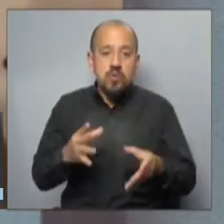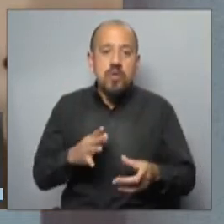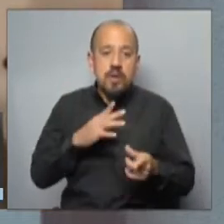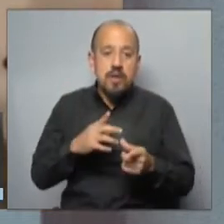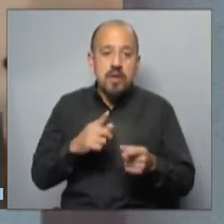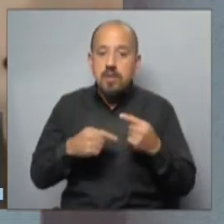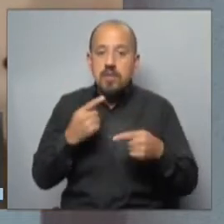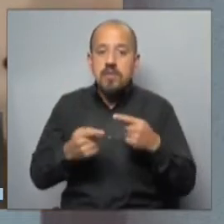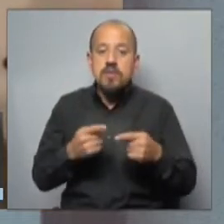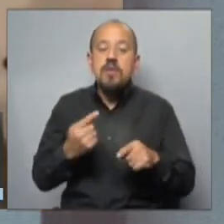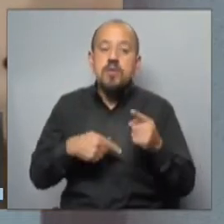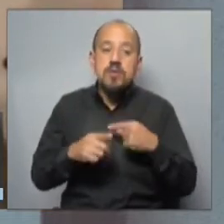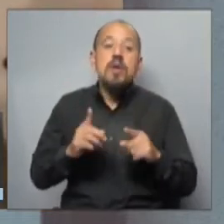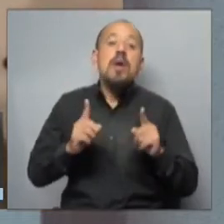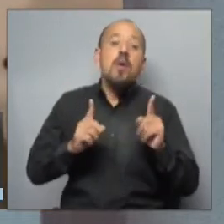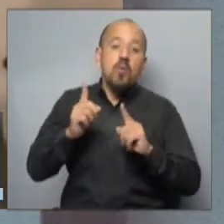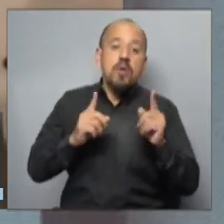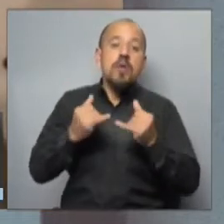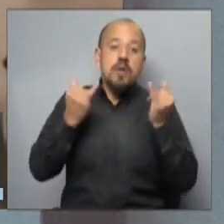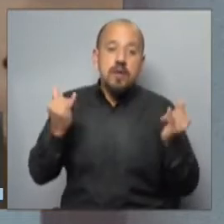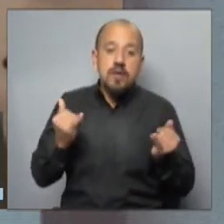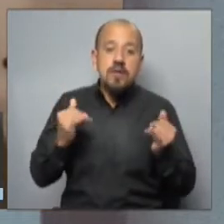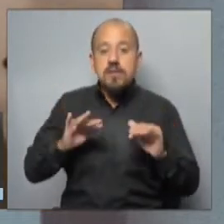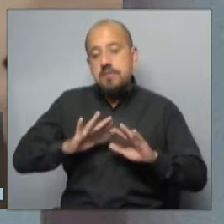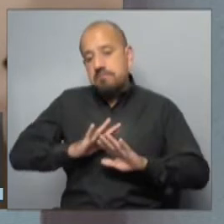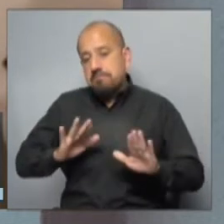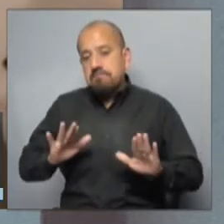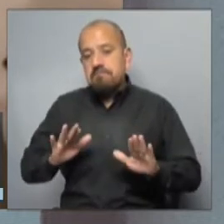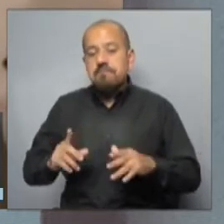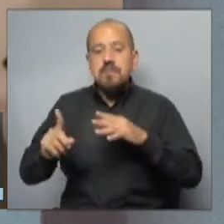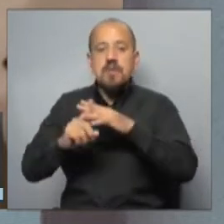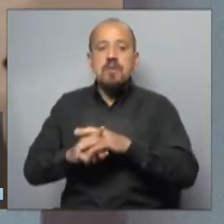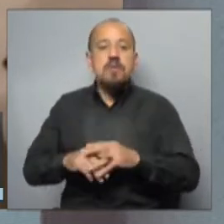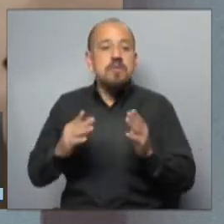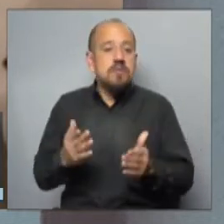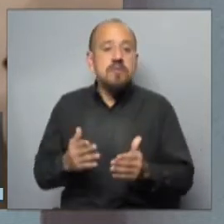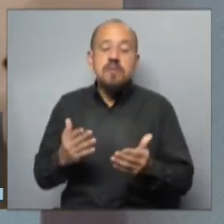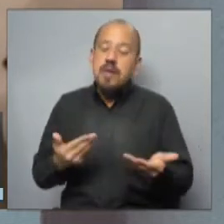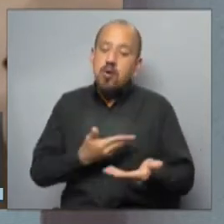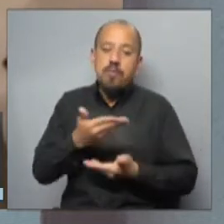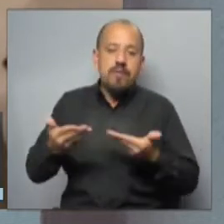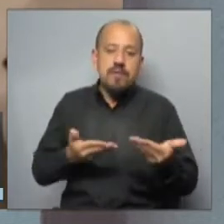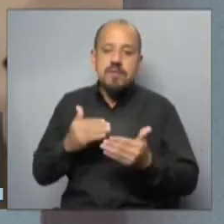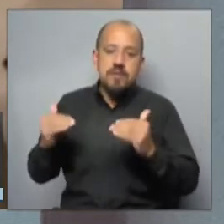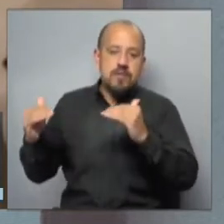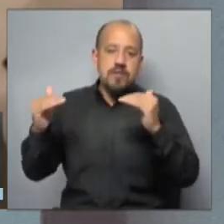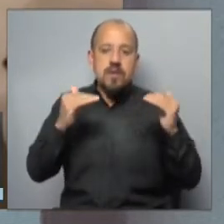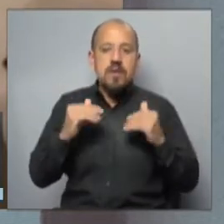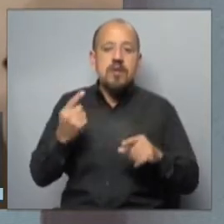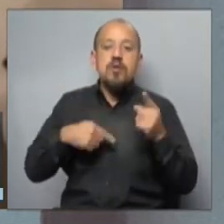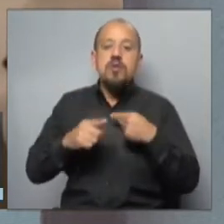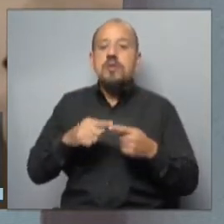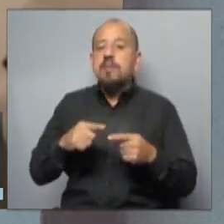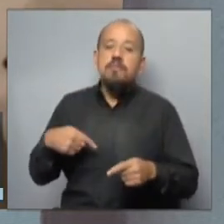entonces algún día dejaremos de mencionar esta palabra que pasaremos a hablar de convivencia entonces mañana